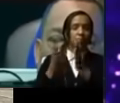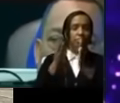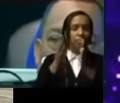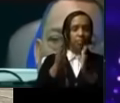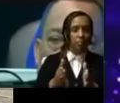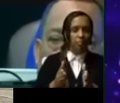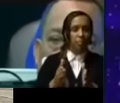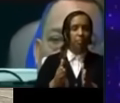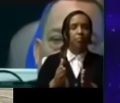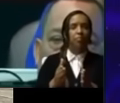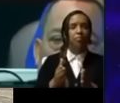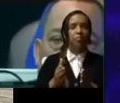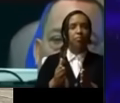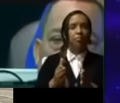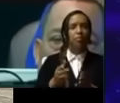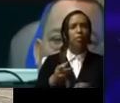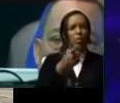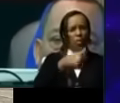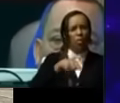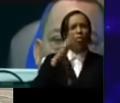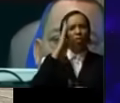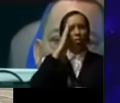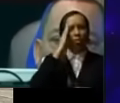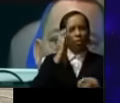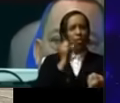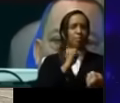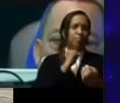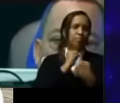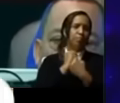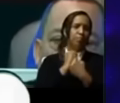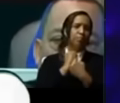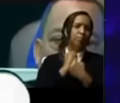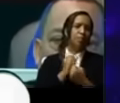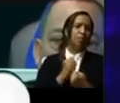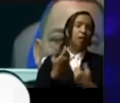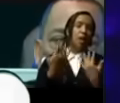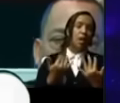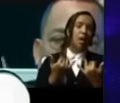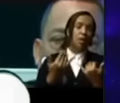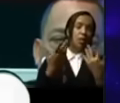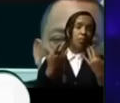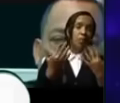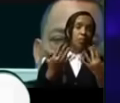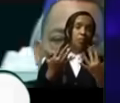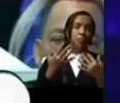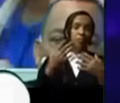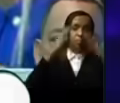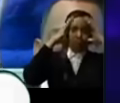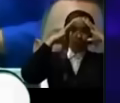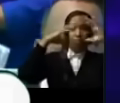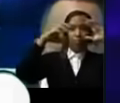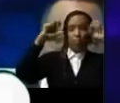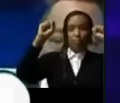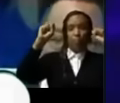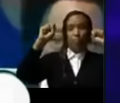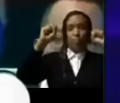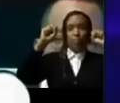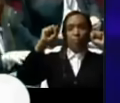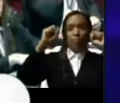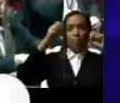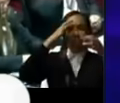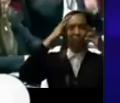esto ocurra y solamente esperamos esa sabia decisión de Muchas gracias presidente